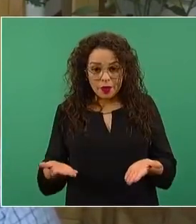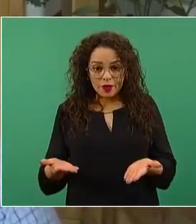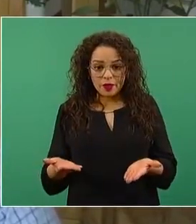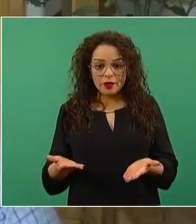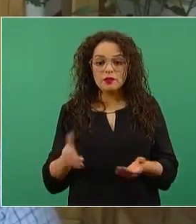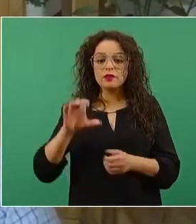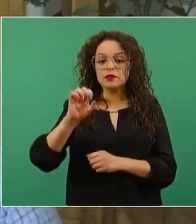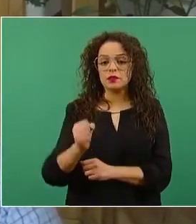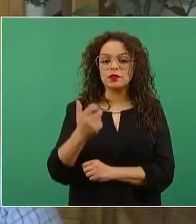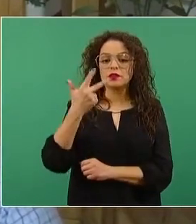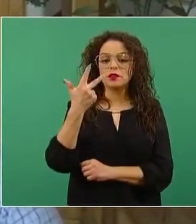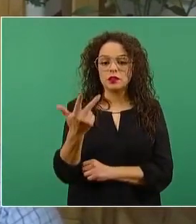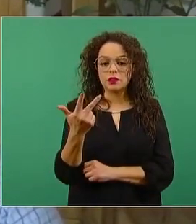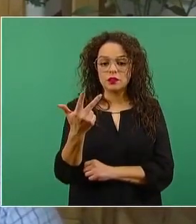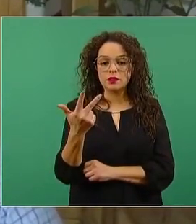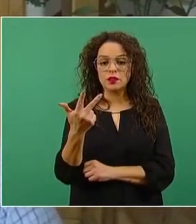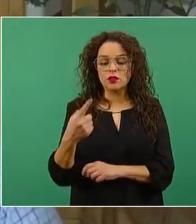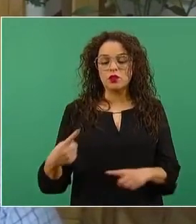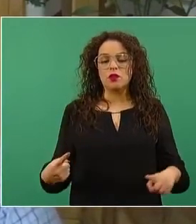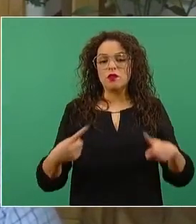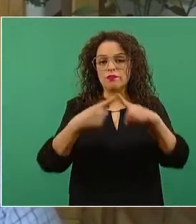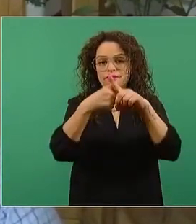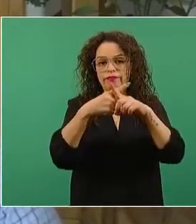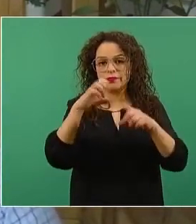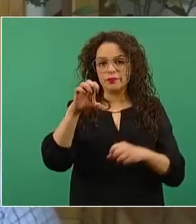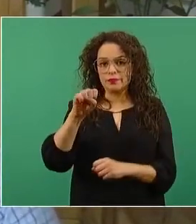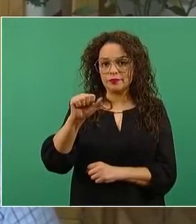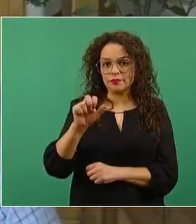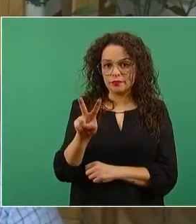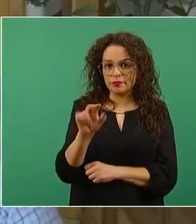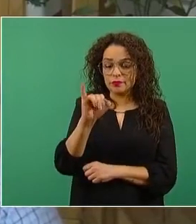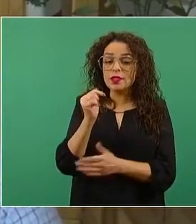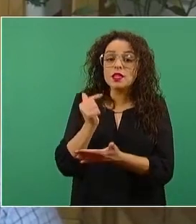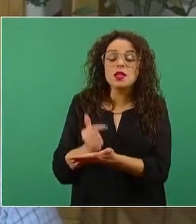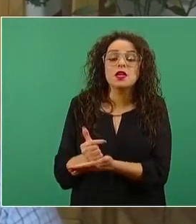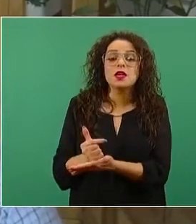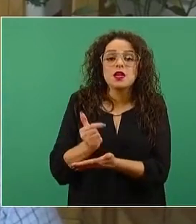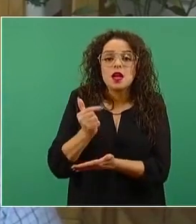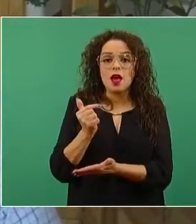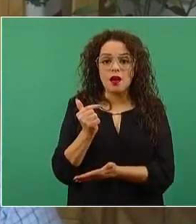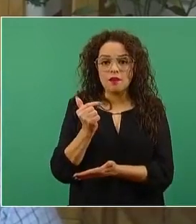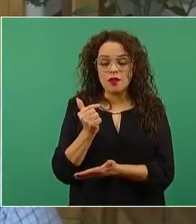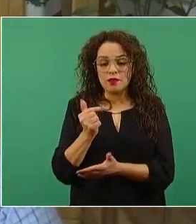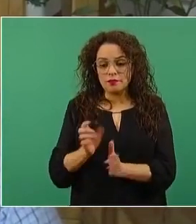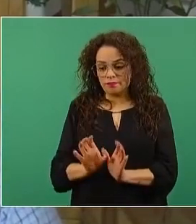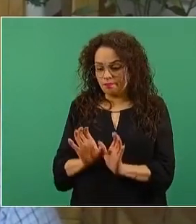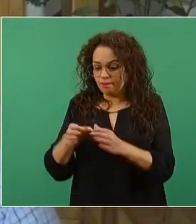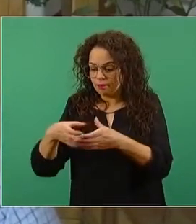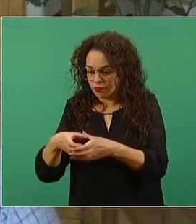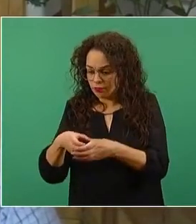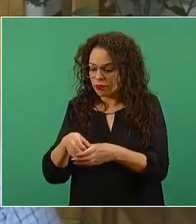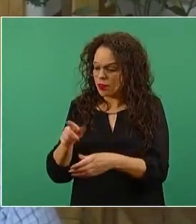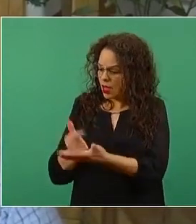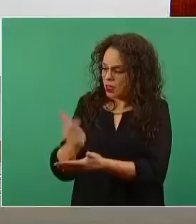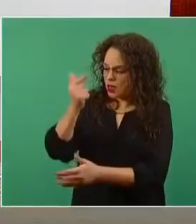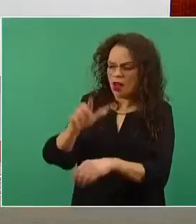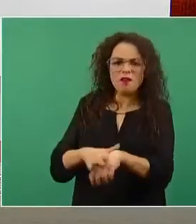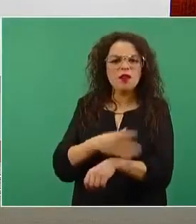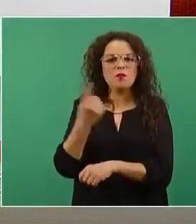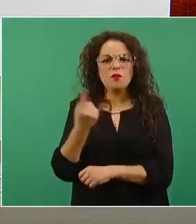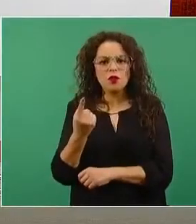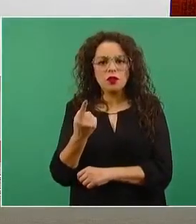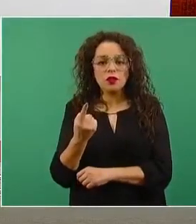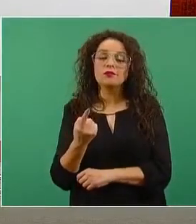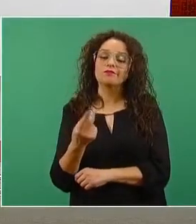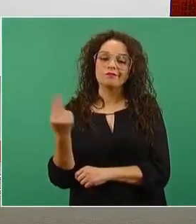de 68 ESAVIS graves. Se clasificaron de esa manera porque requirieron